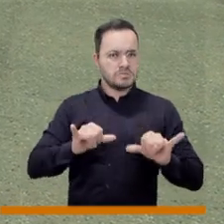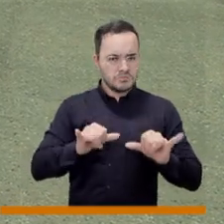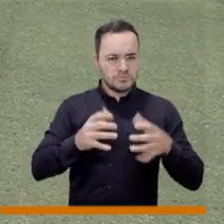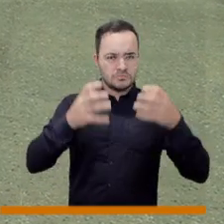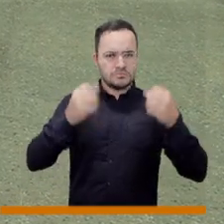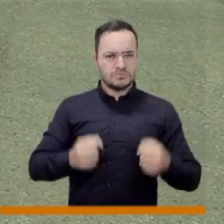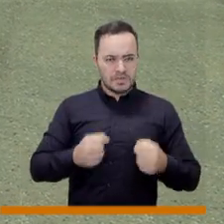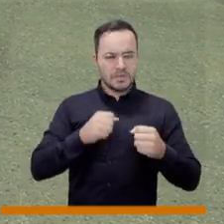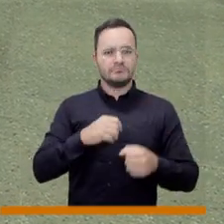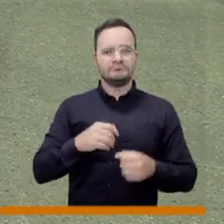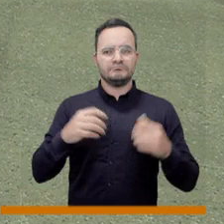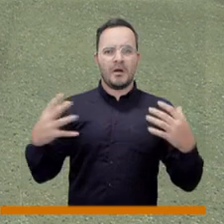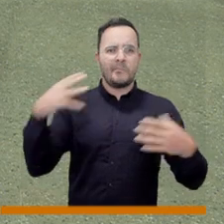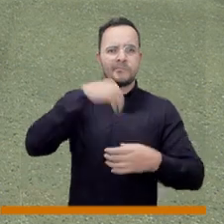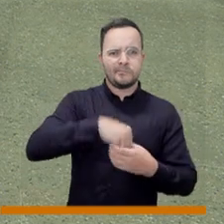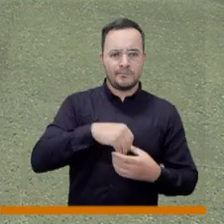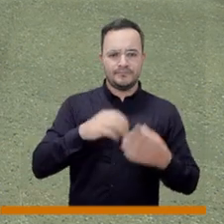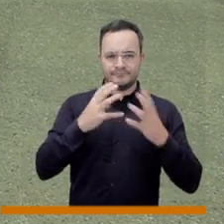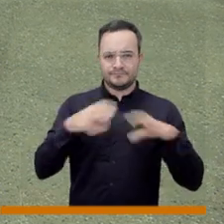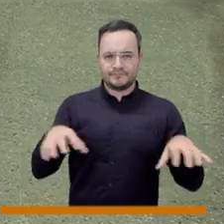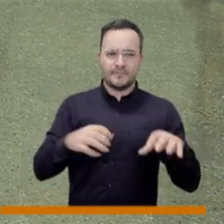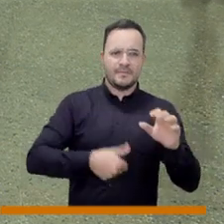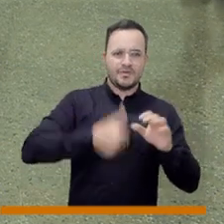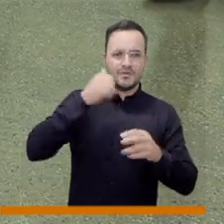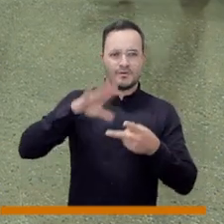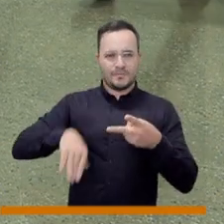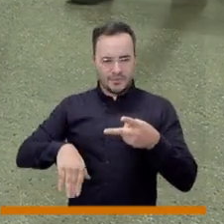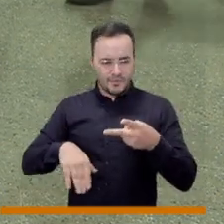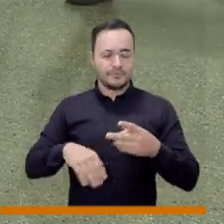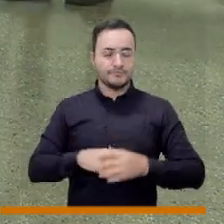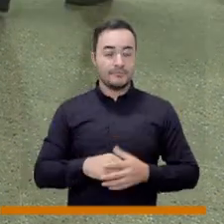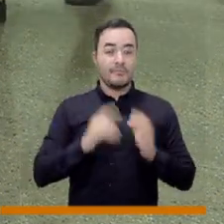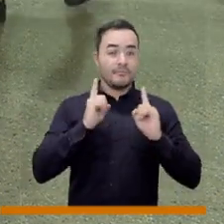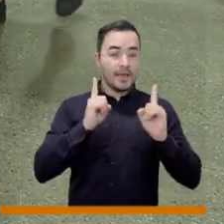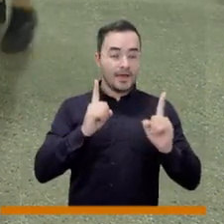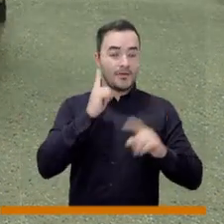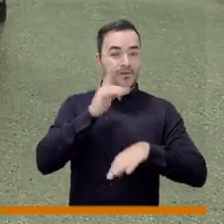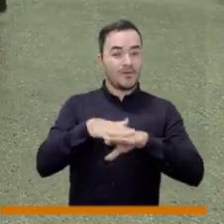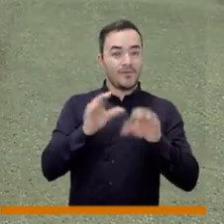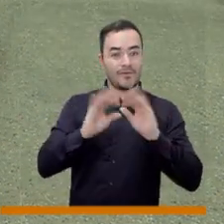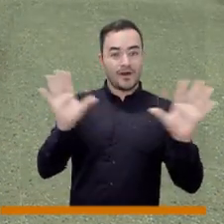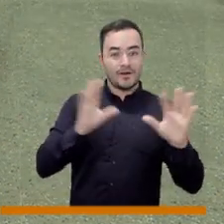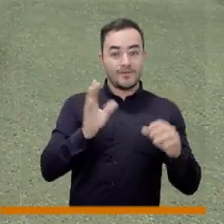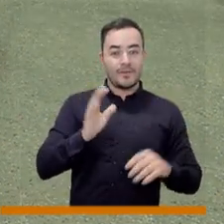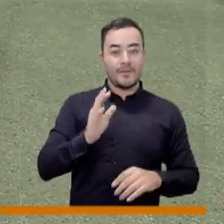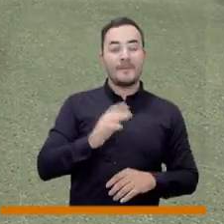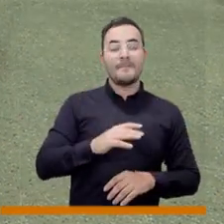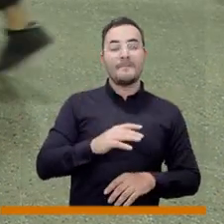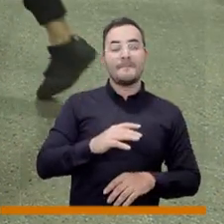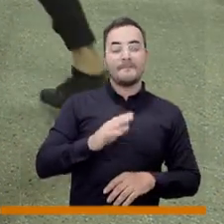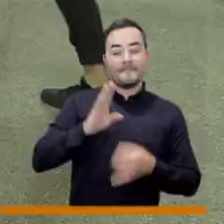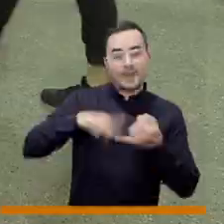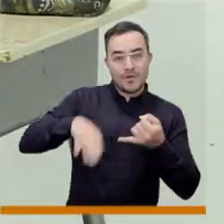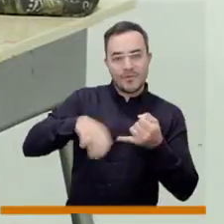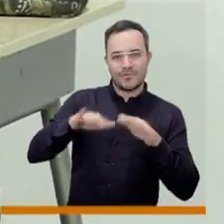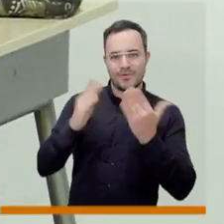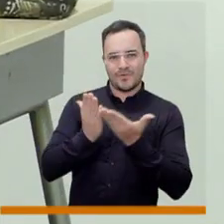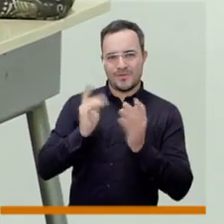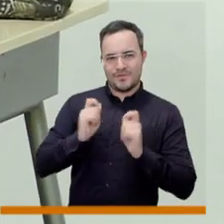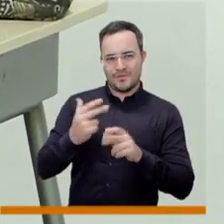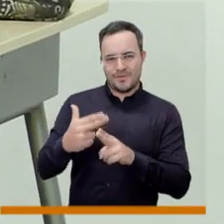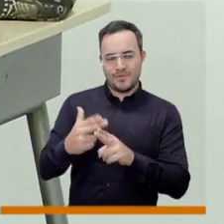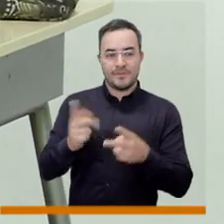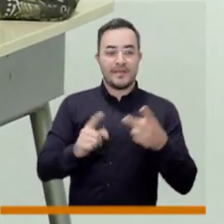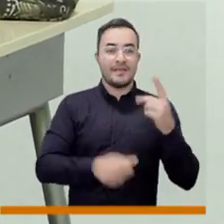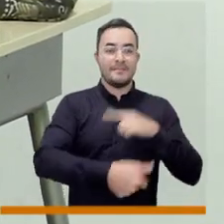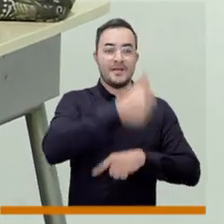dos seminarios. Sin embargo, nos distinguimos entonces porque el Seminario Menor es un colegio y el Seminario Mayor es el lugar donde se